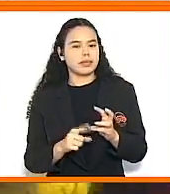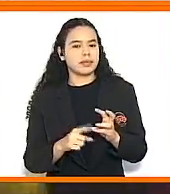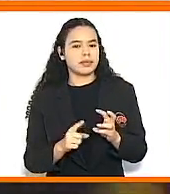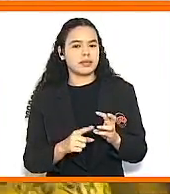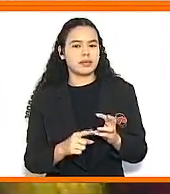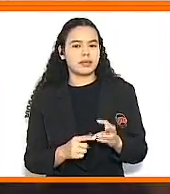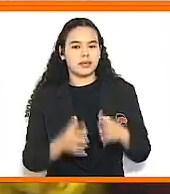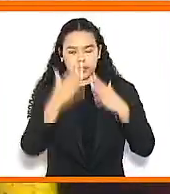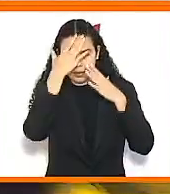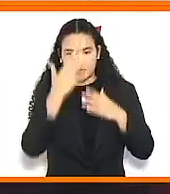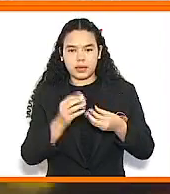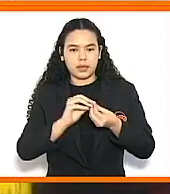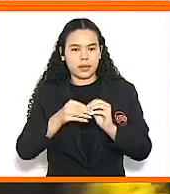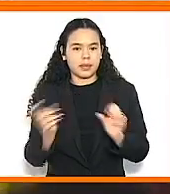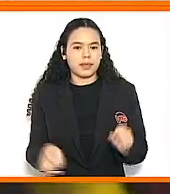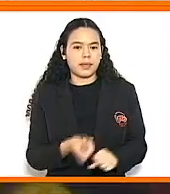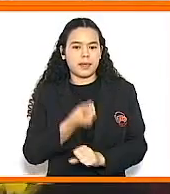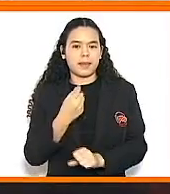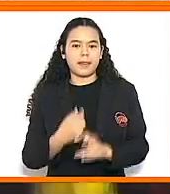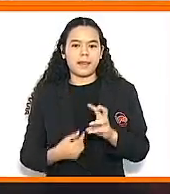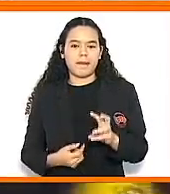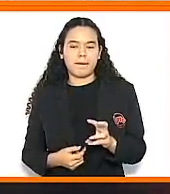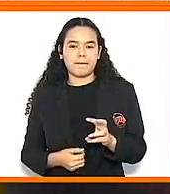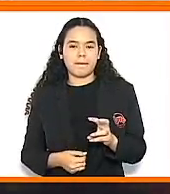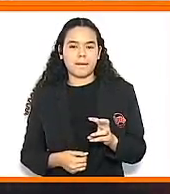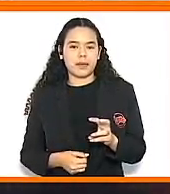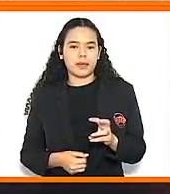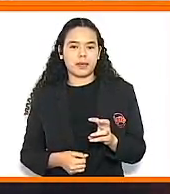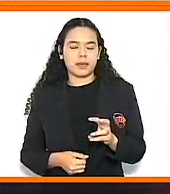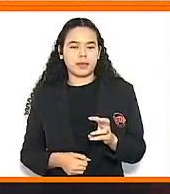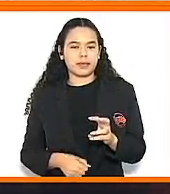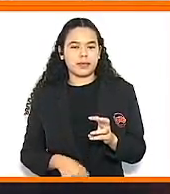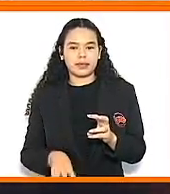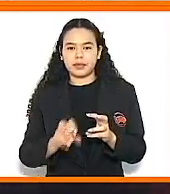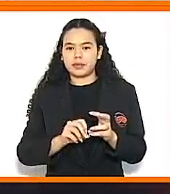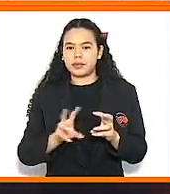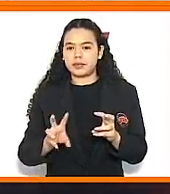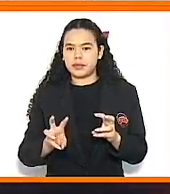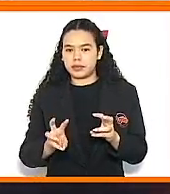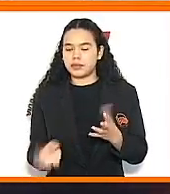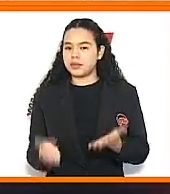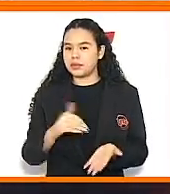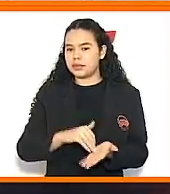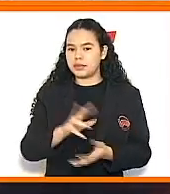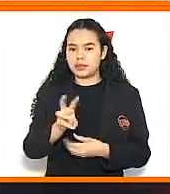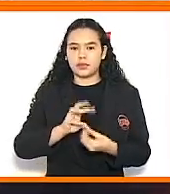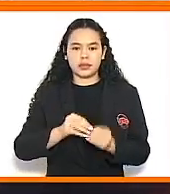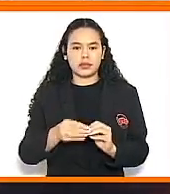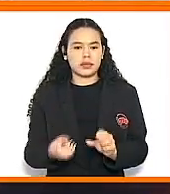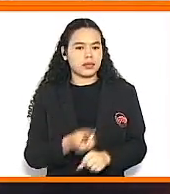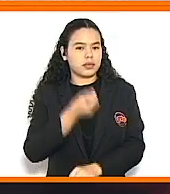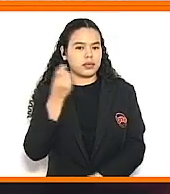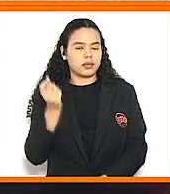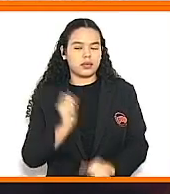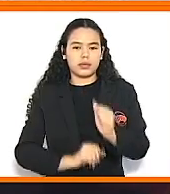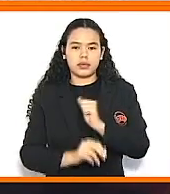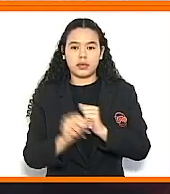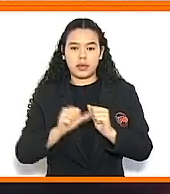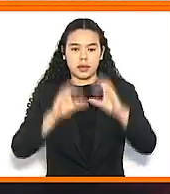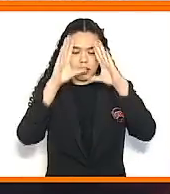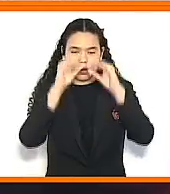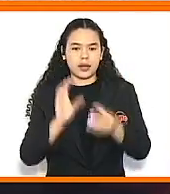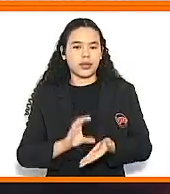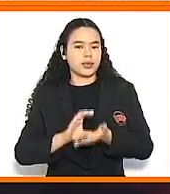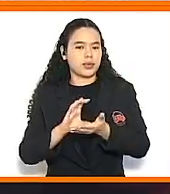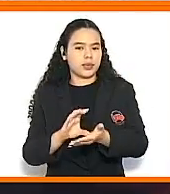Sexto y decisivo número ganador, este es 06. Te repito, los 6 números ganadores de esta noche en